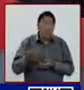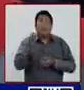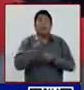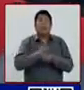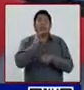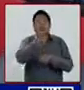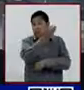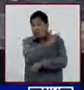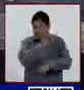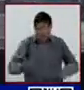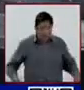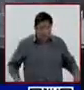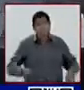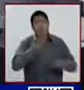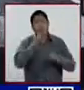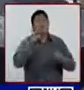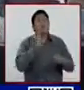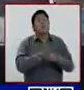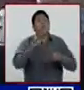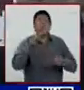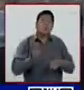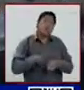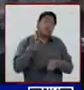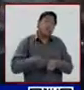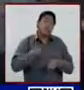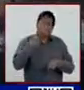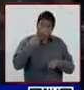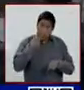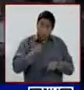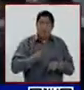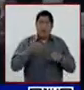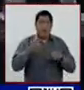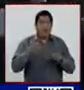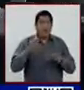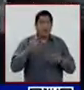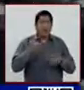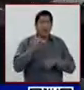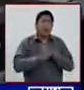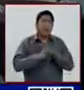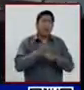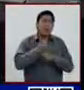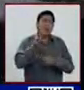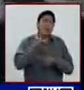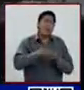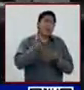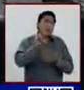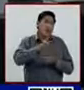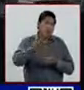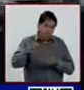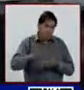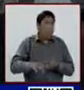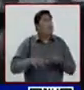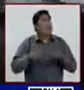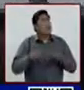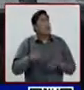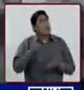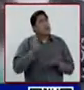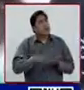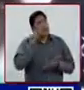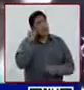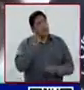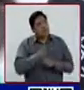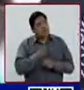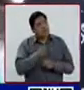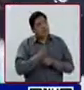presidente Luis Arce había hecho ese compromiso en reiteradas oportunidades, están para la gestión 2024. Vamos a sacar a partir de este